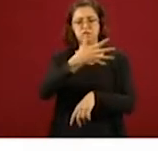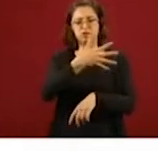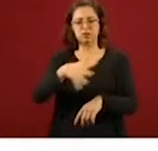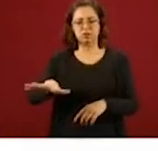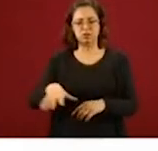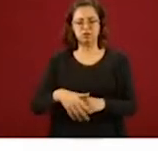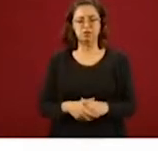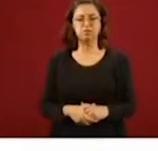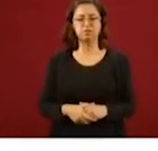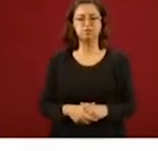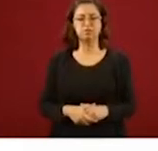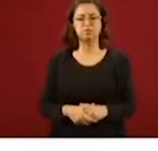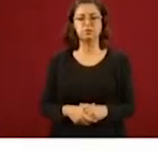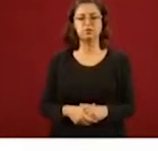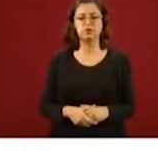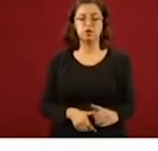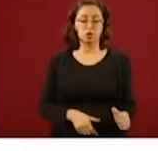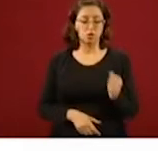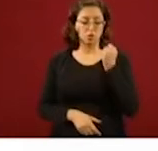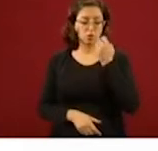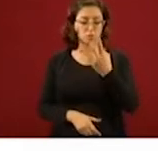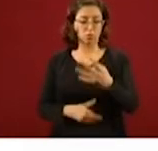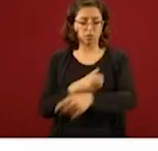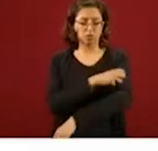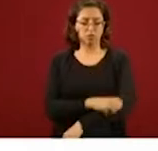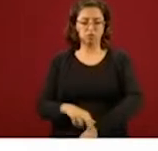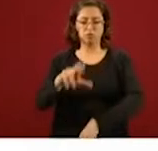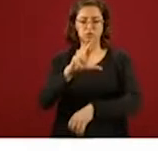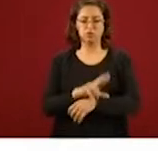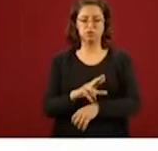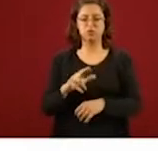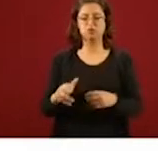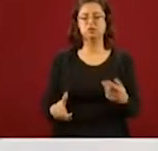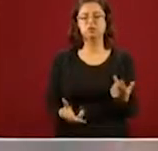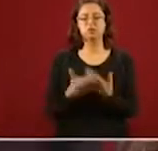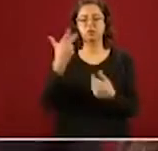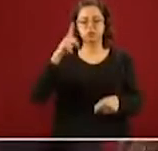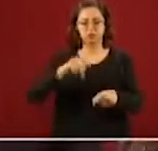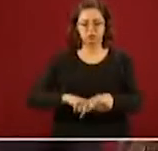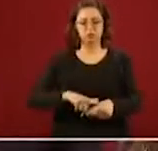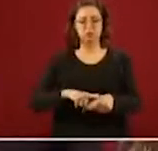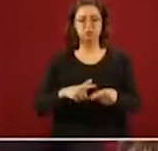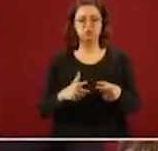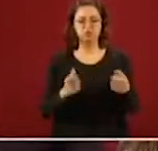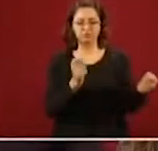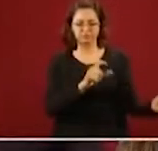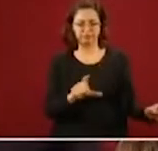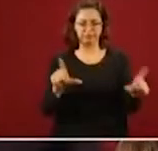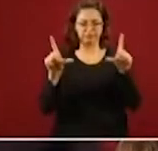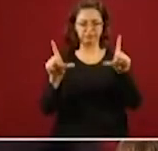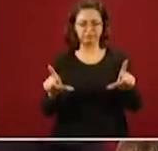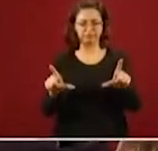Tenemos cuatro coordinaciones nacionales que veremos en la siguiente lámina.